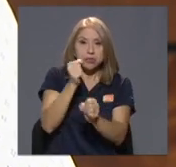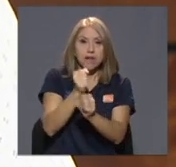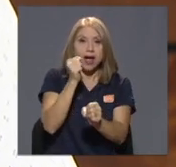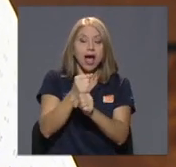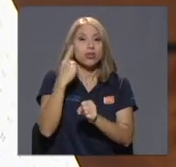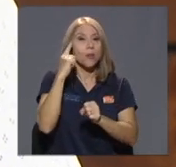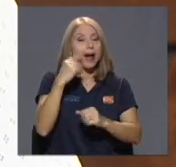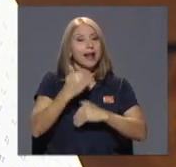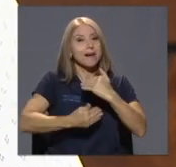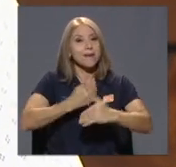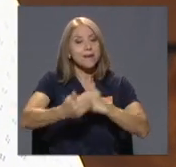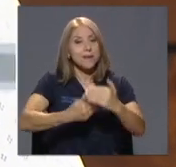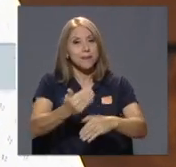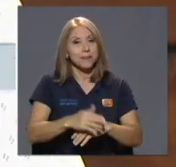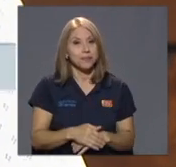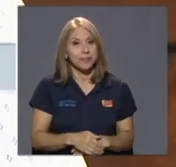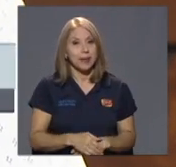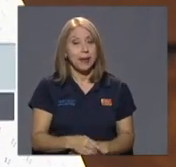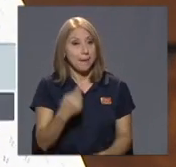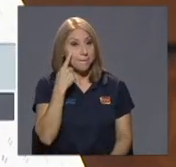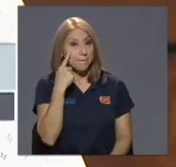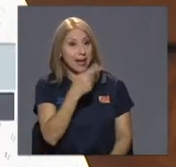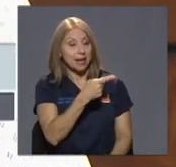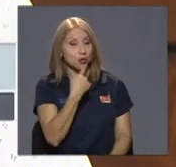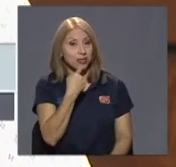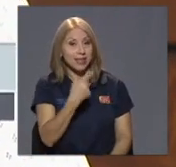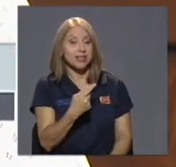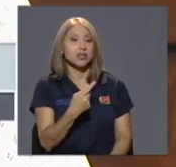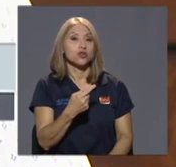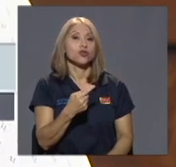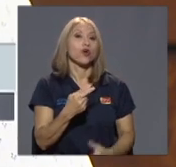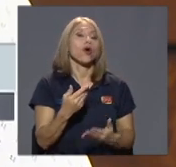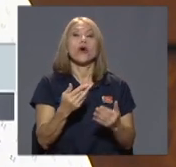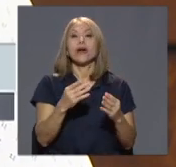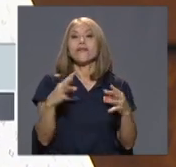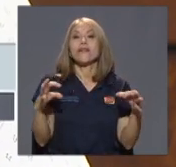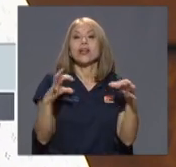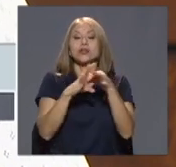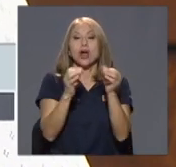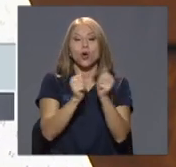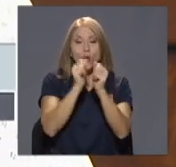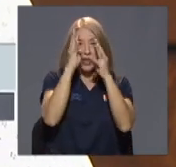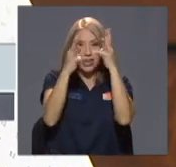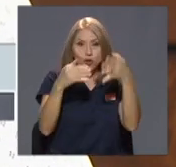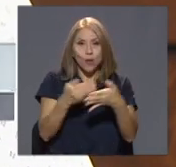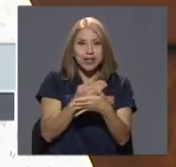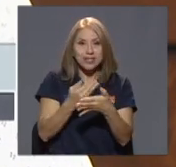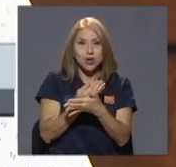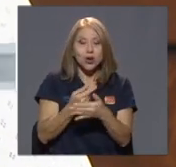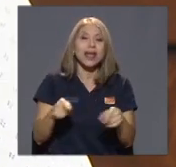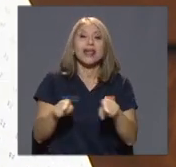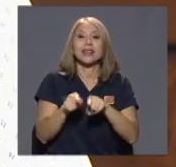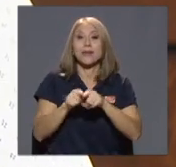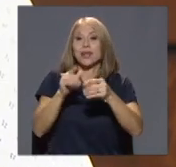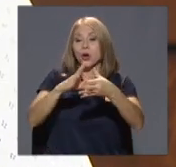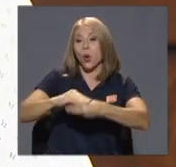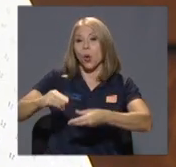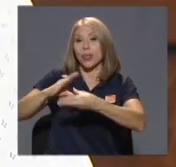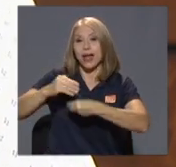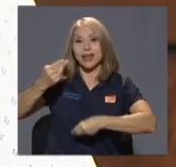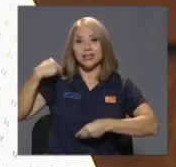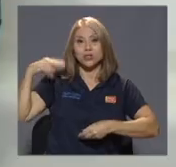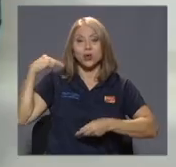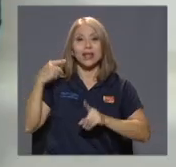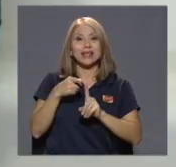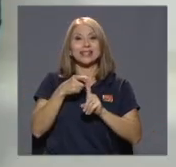ver con la innovación y específicamente con la posibilidad de saber contar historias desde la humanización, porque me ha hablado mucho de ese canal de